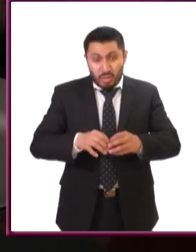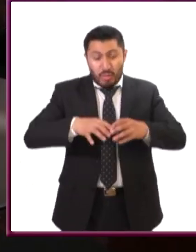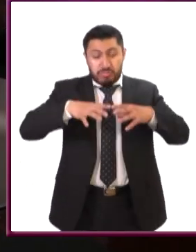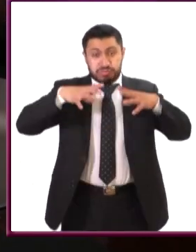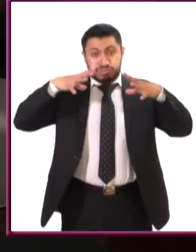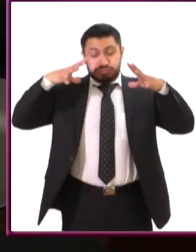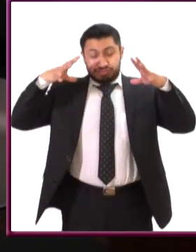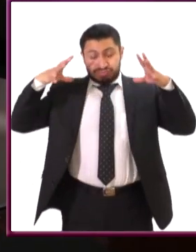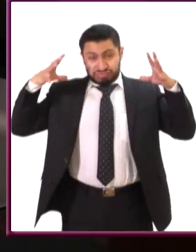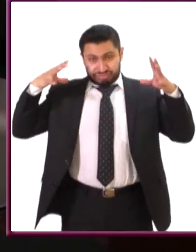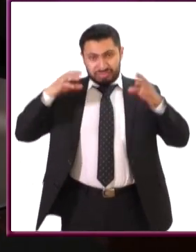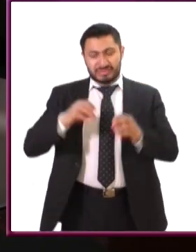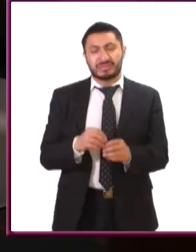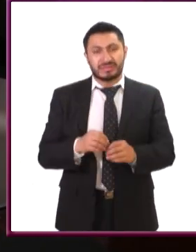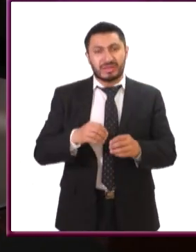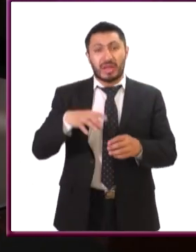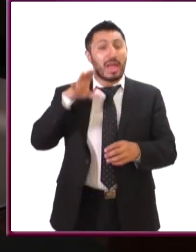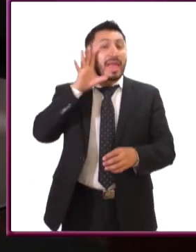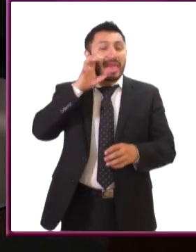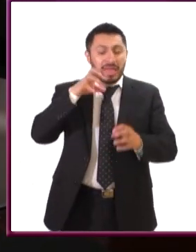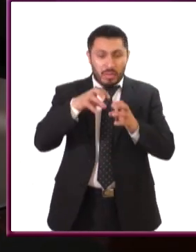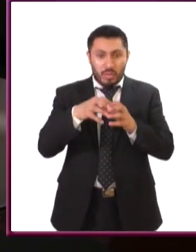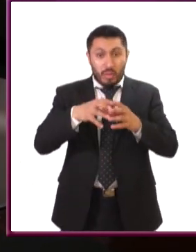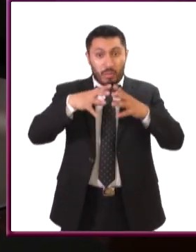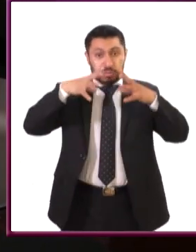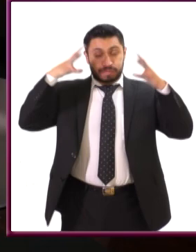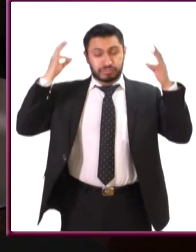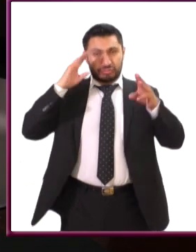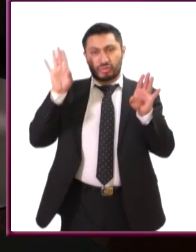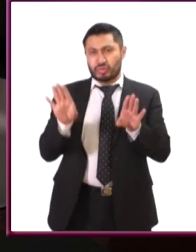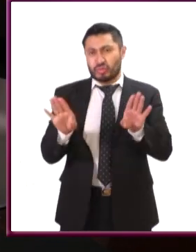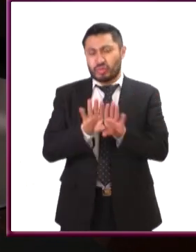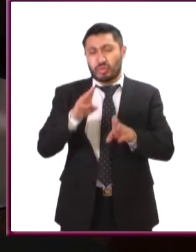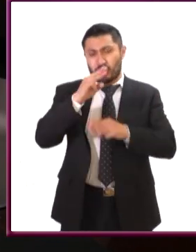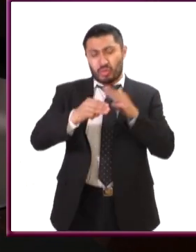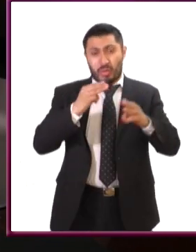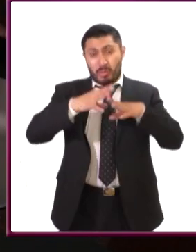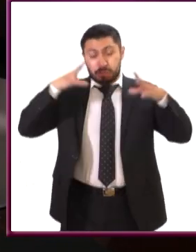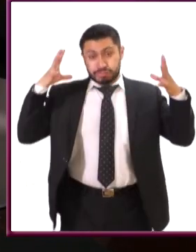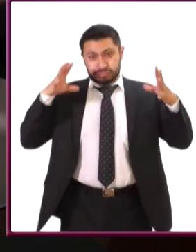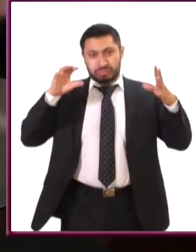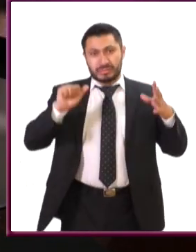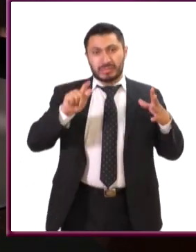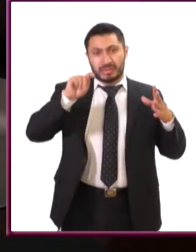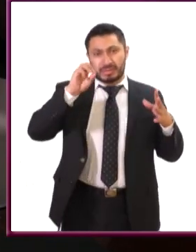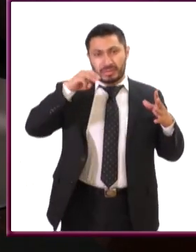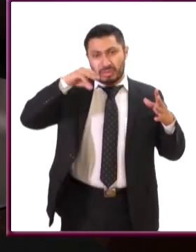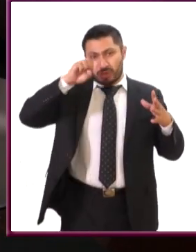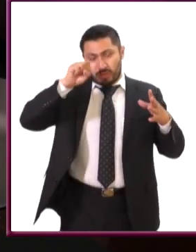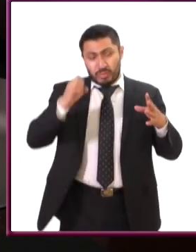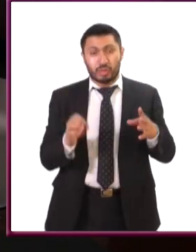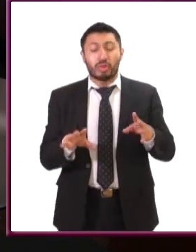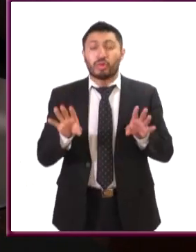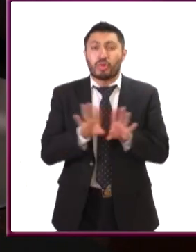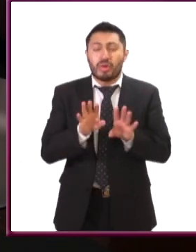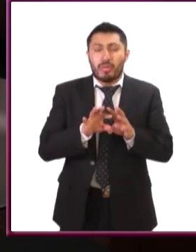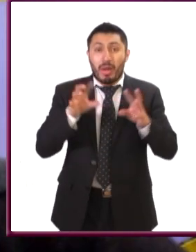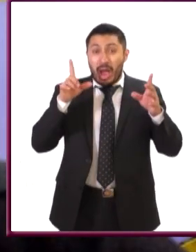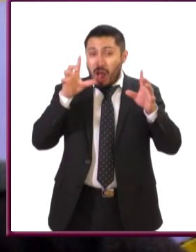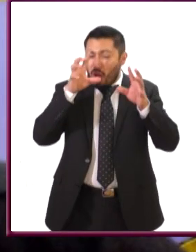y lo hiciéramos del tamaño del planeta Tierra, los átomos serían como del tamaño de la naranja